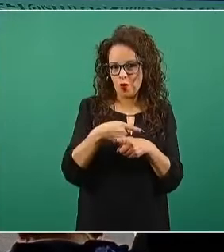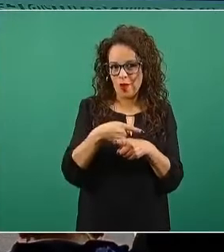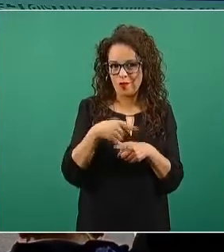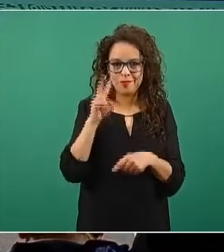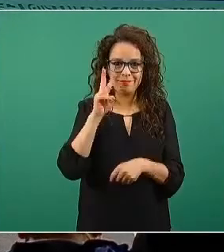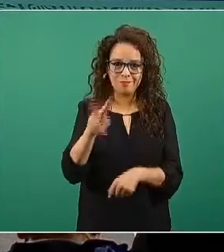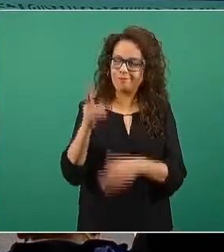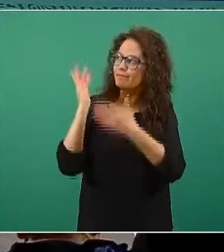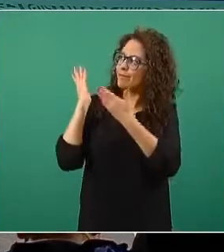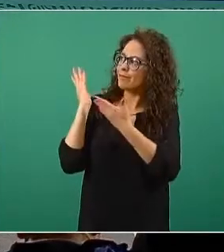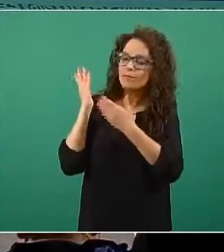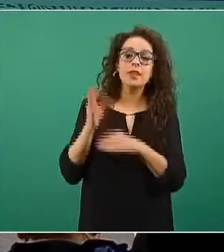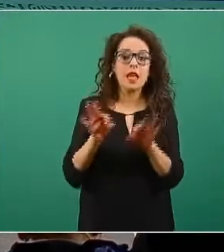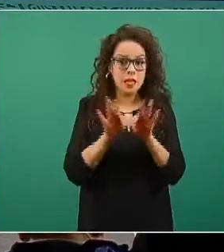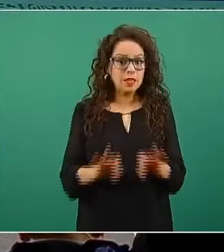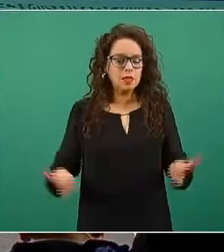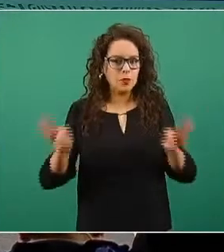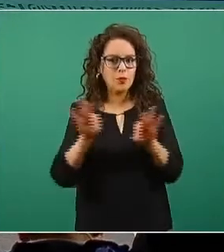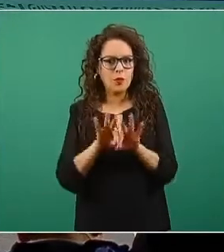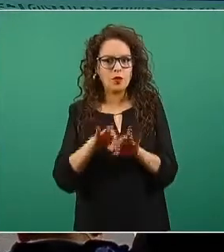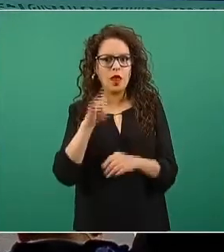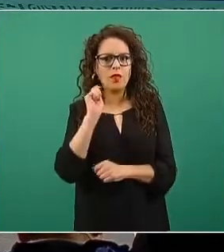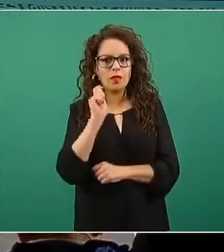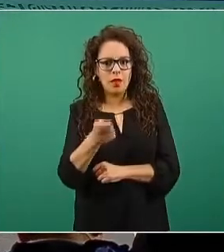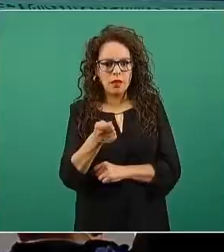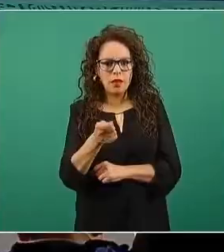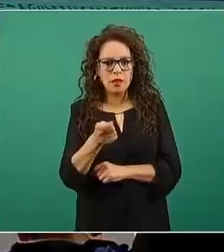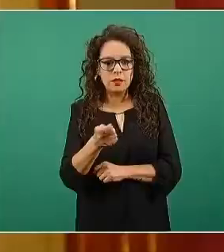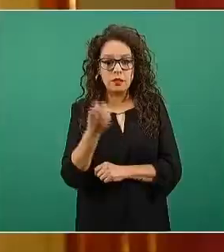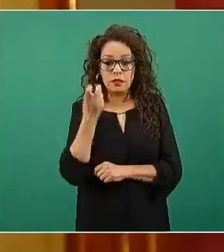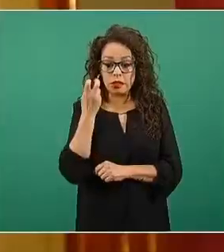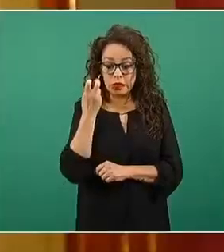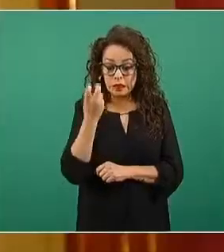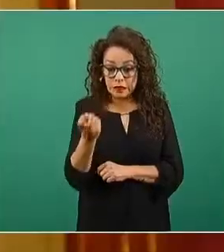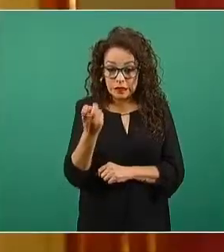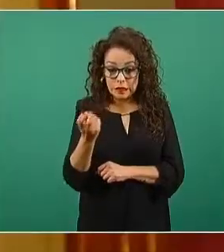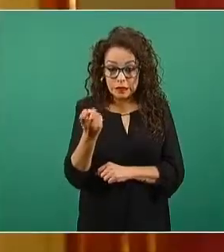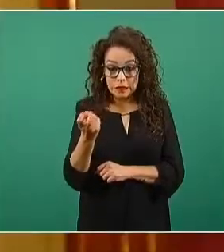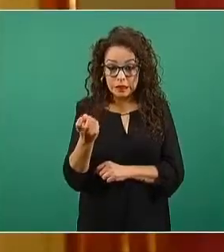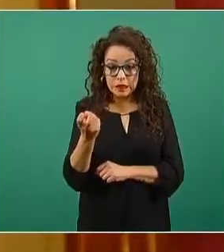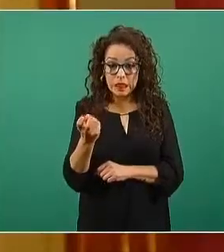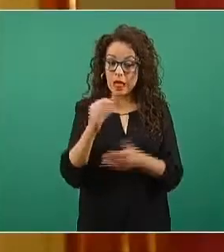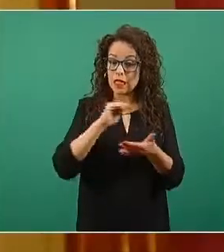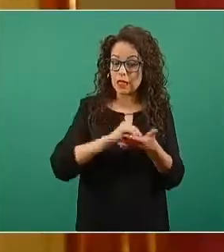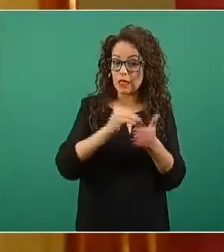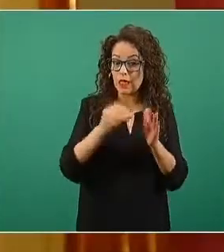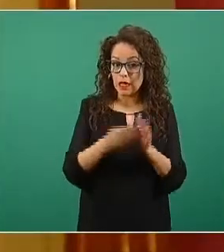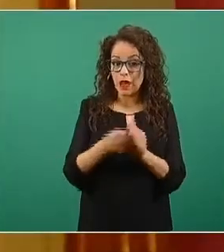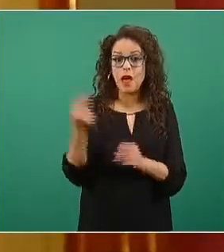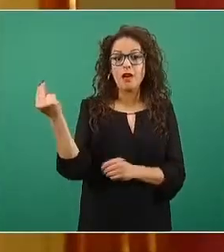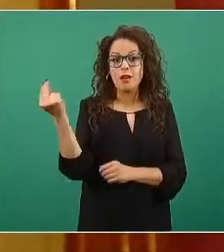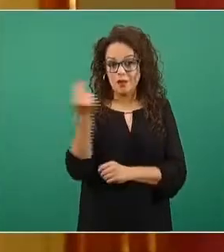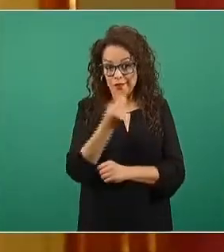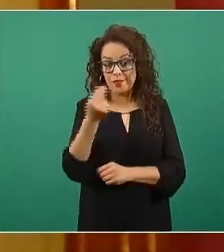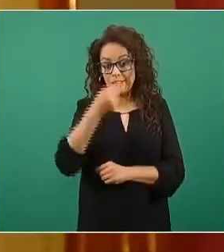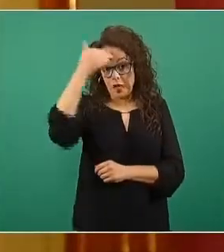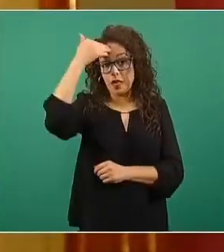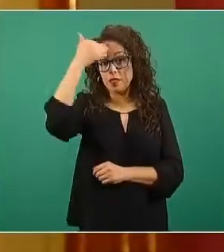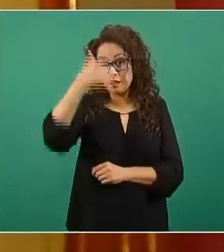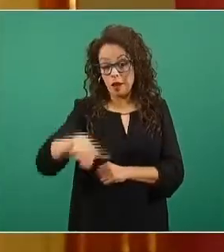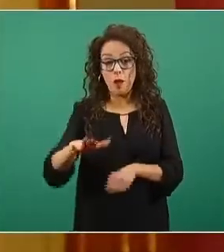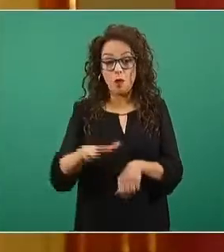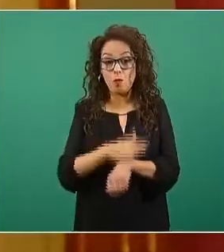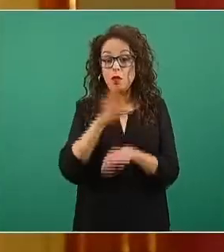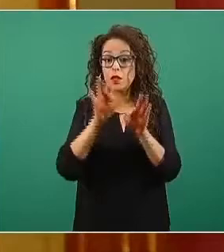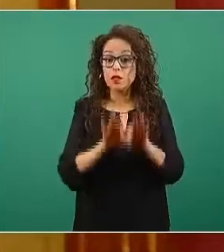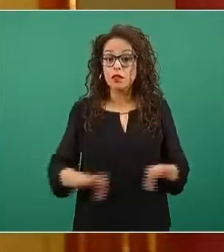importante también empezar a visibilizar estas estrategias que son importantes para